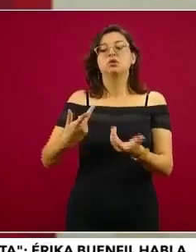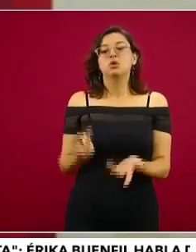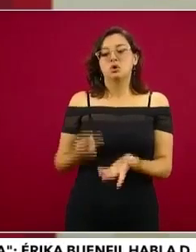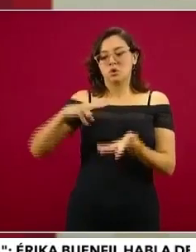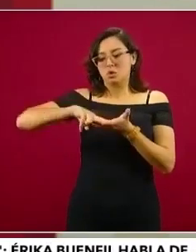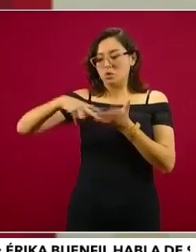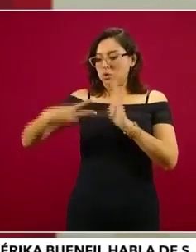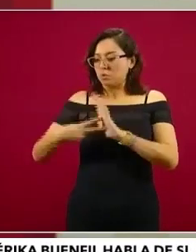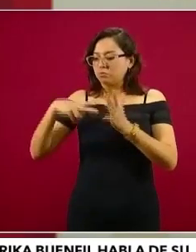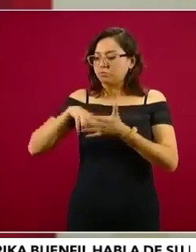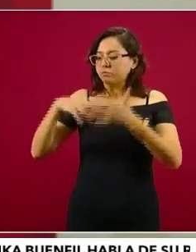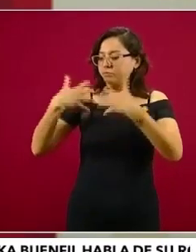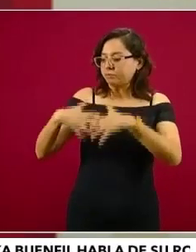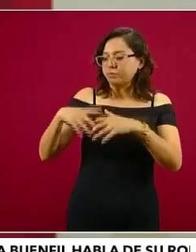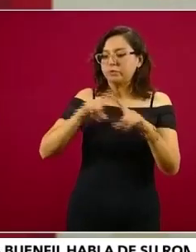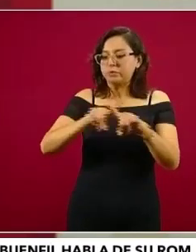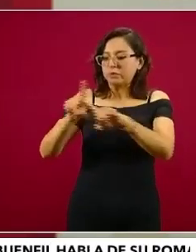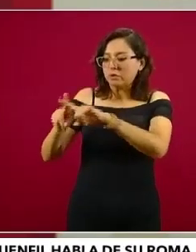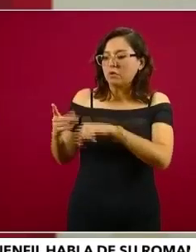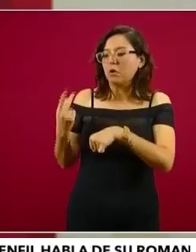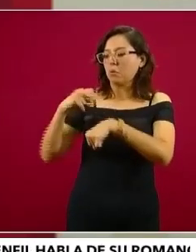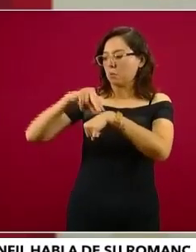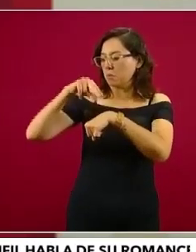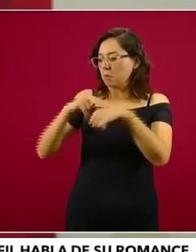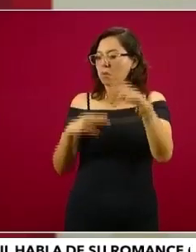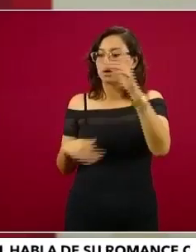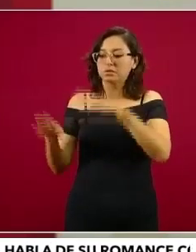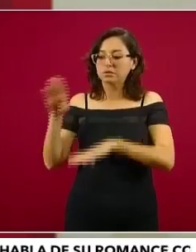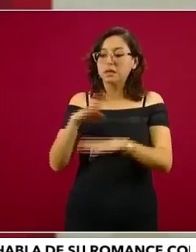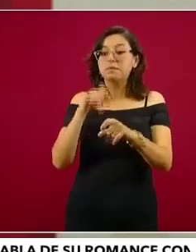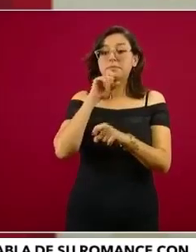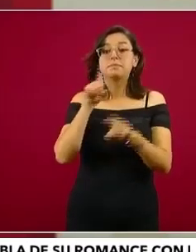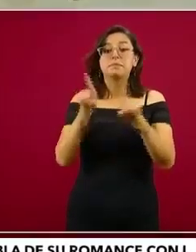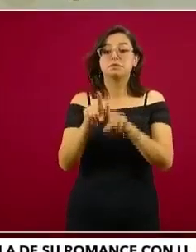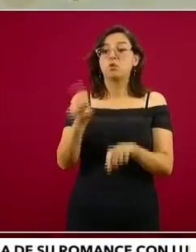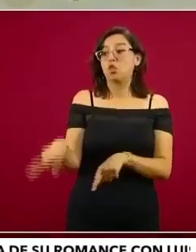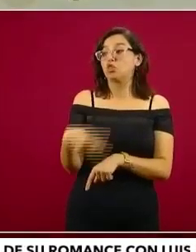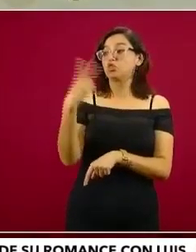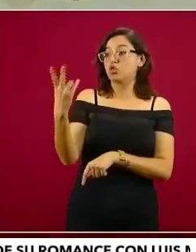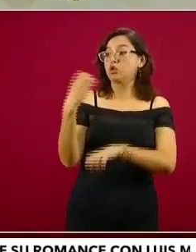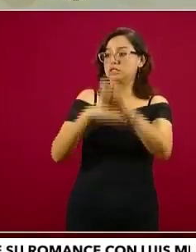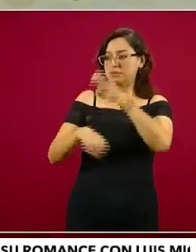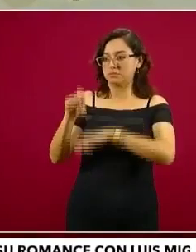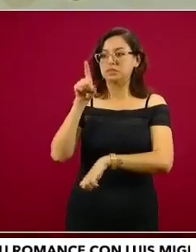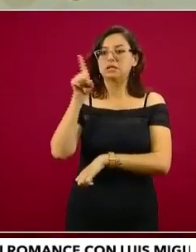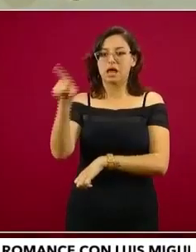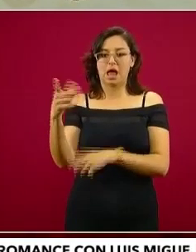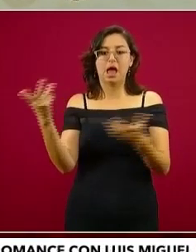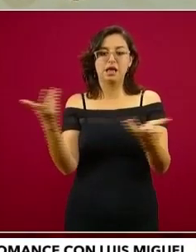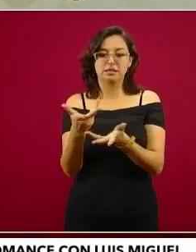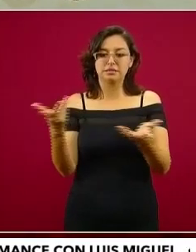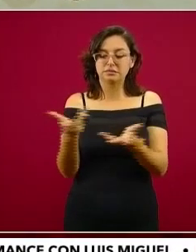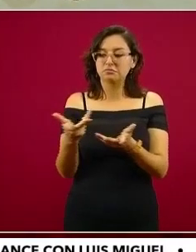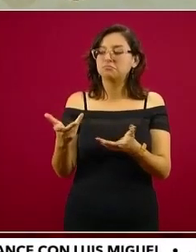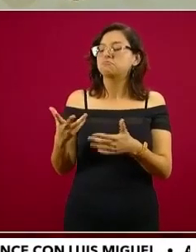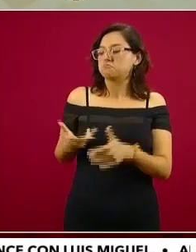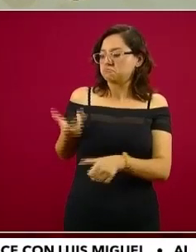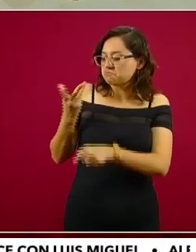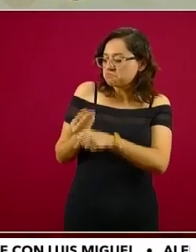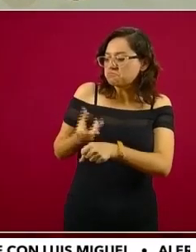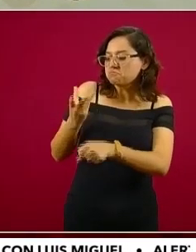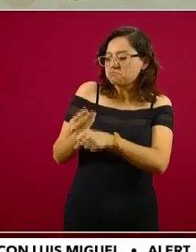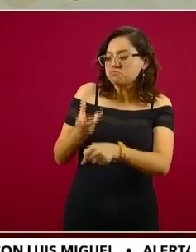biomédica, y posteriormente con contratos a 2 empresas que son fabricantes de los ventiladores, los hemos puesto a